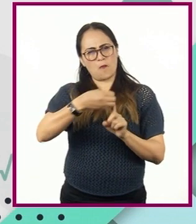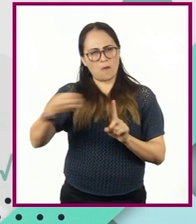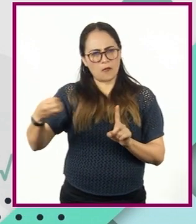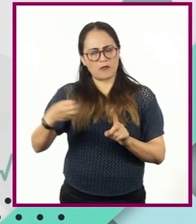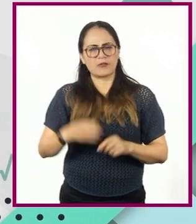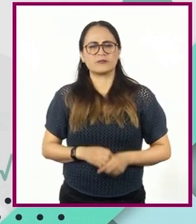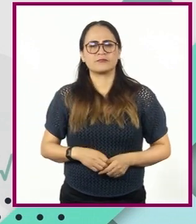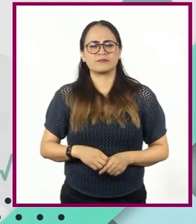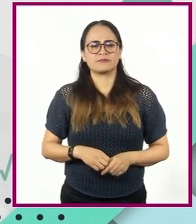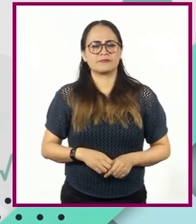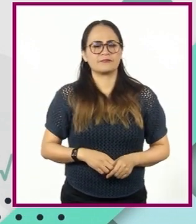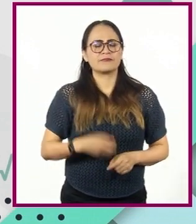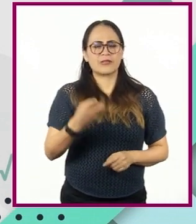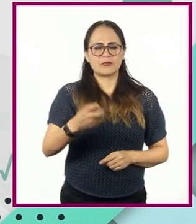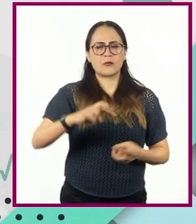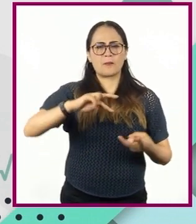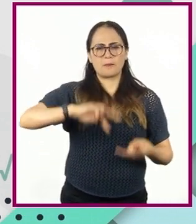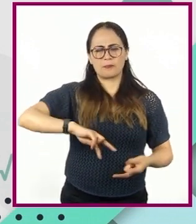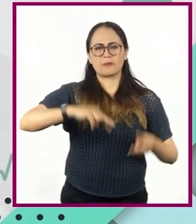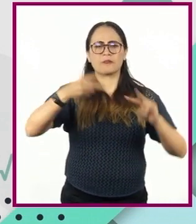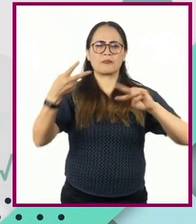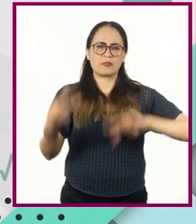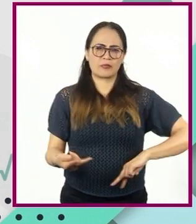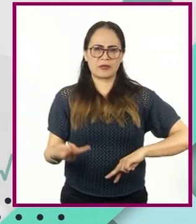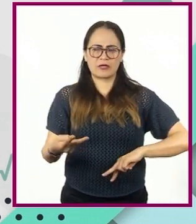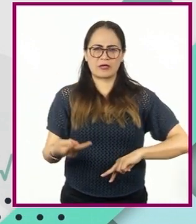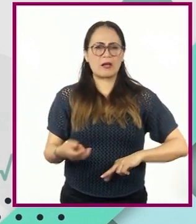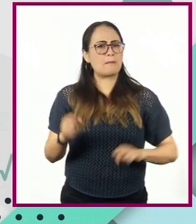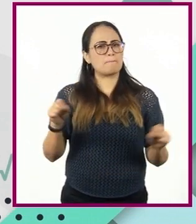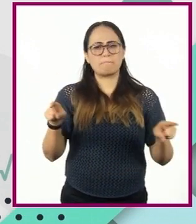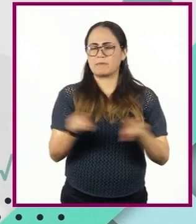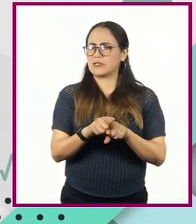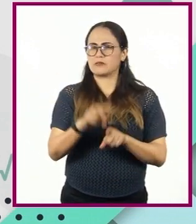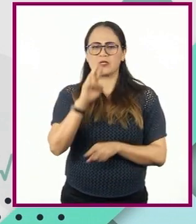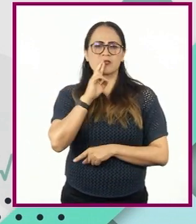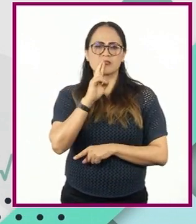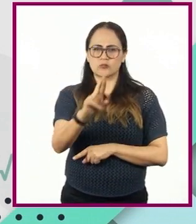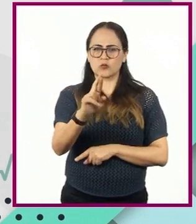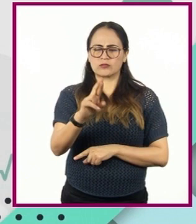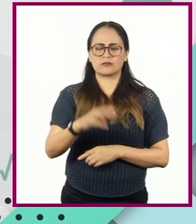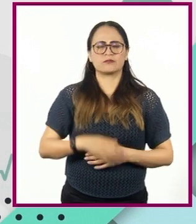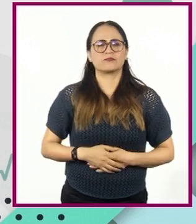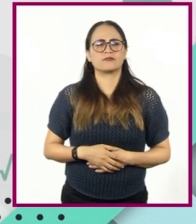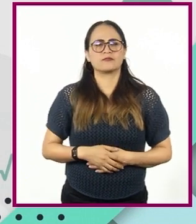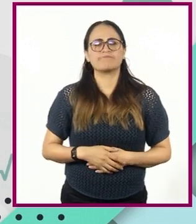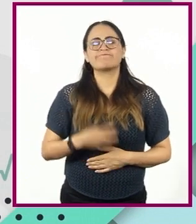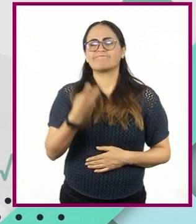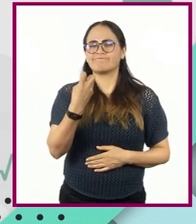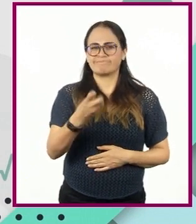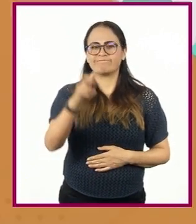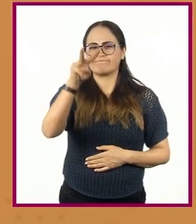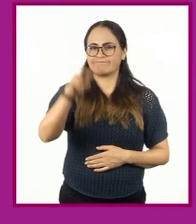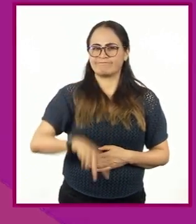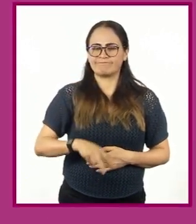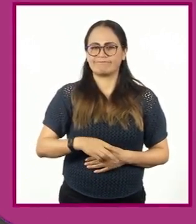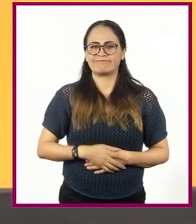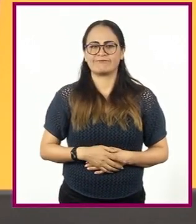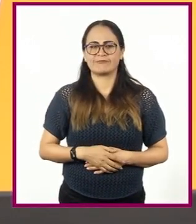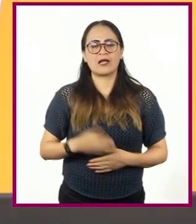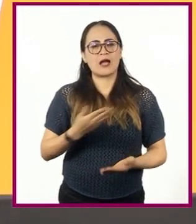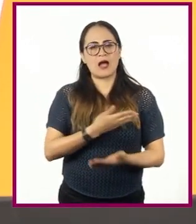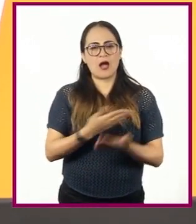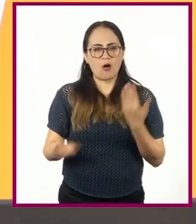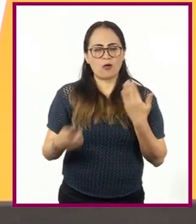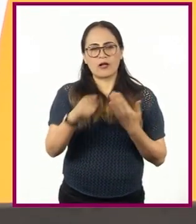oraciones numéricas semejantes, su resultado es el mismo. Así es, profesora Pamela. Sabemos que la